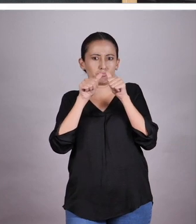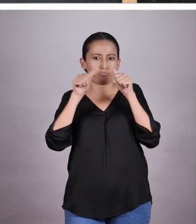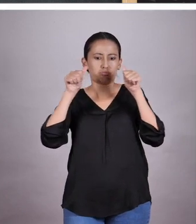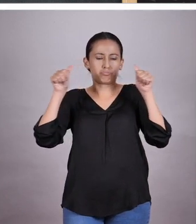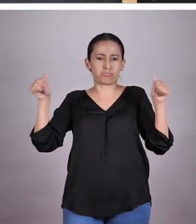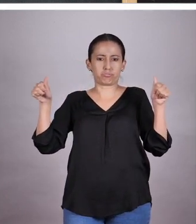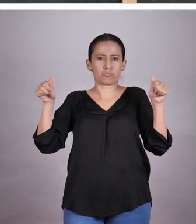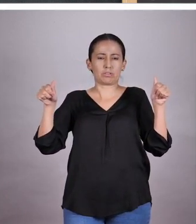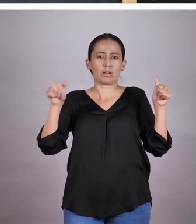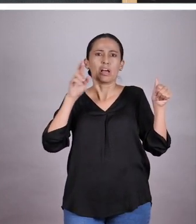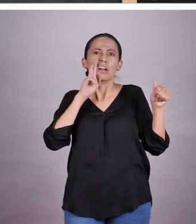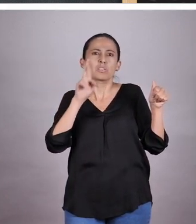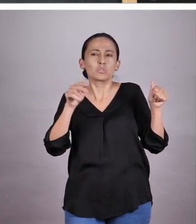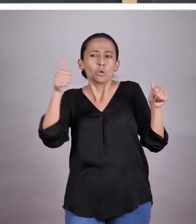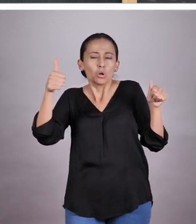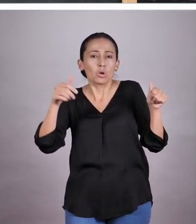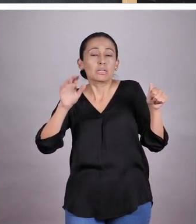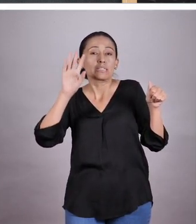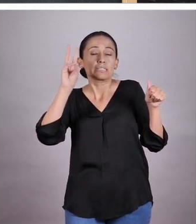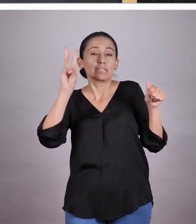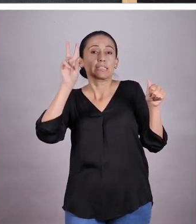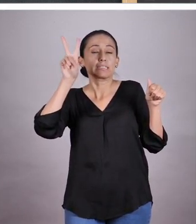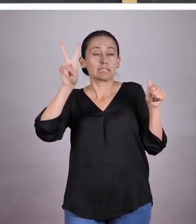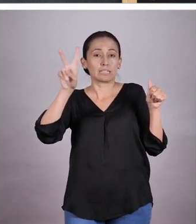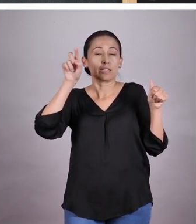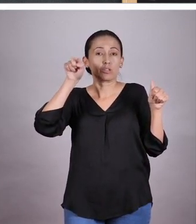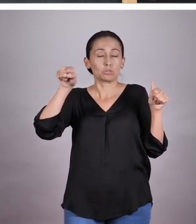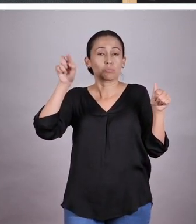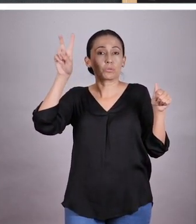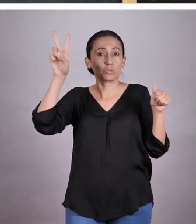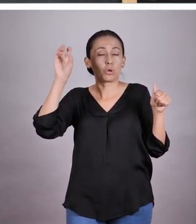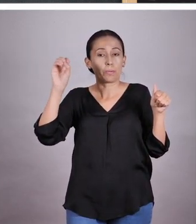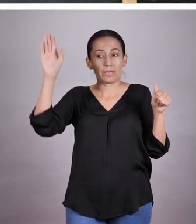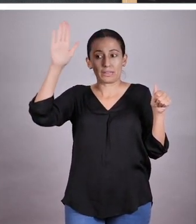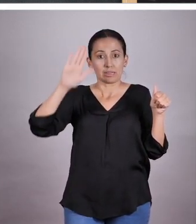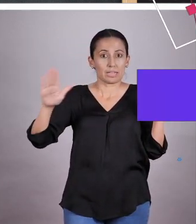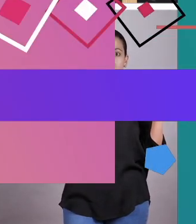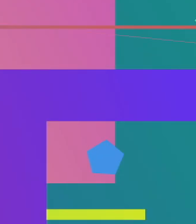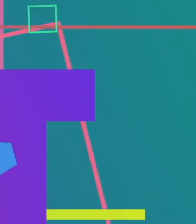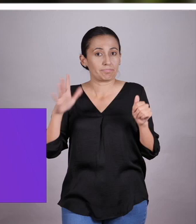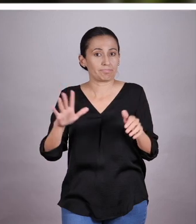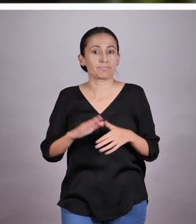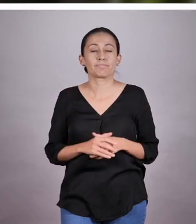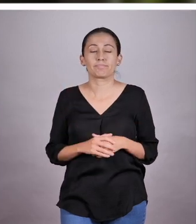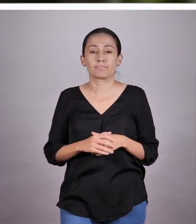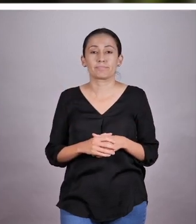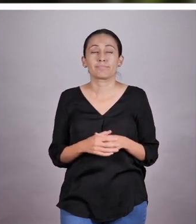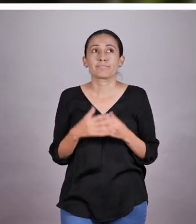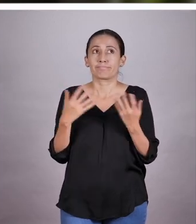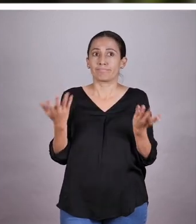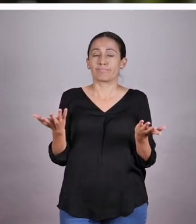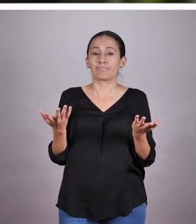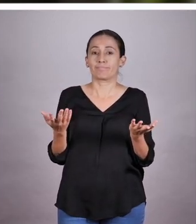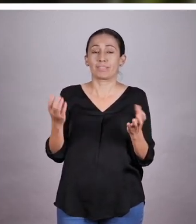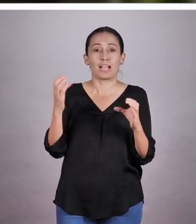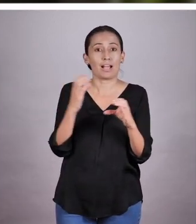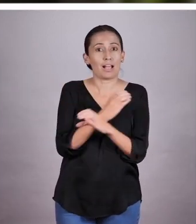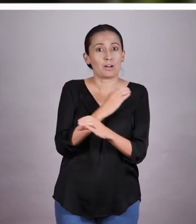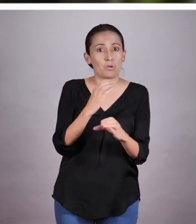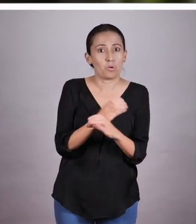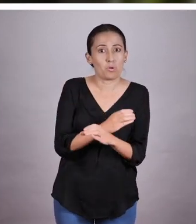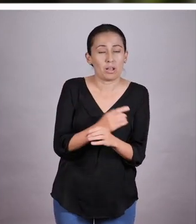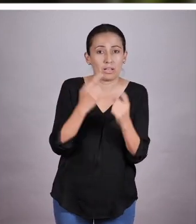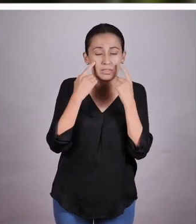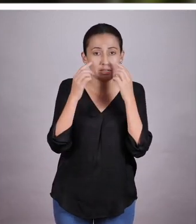El resultado es de 62.20 habitantes por kilómetro cuadrado. ¿Ustedes saben qué